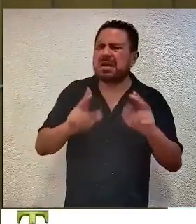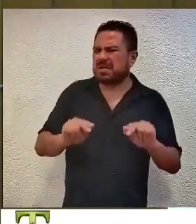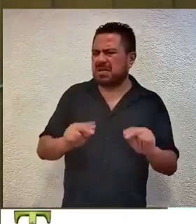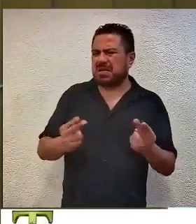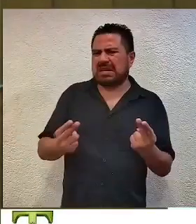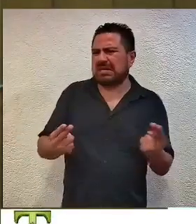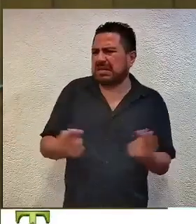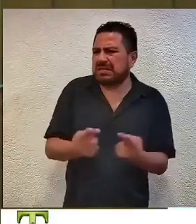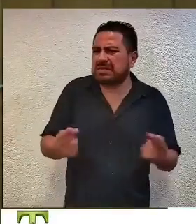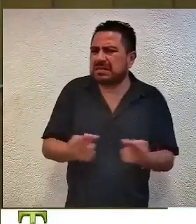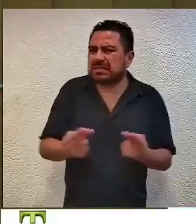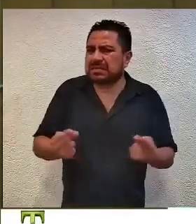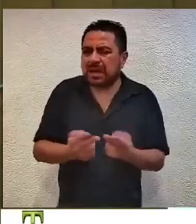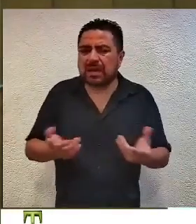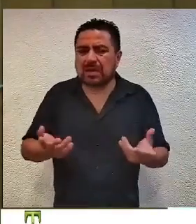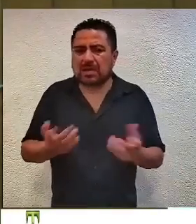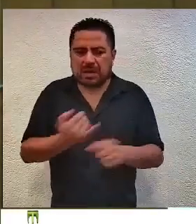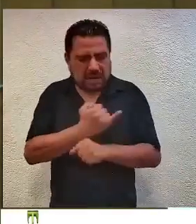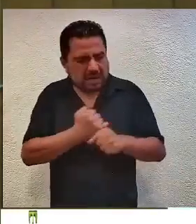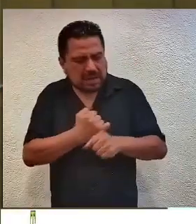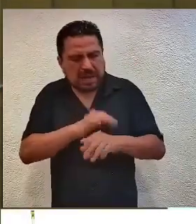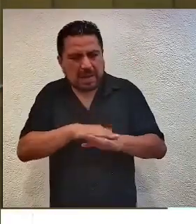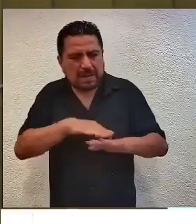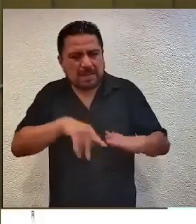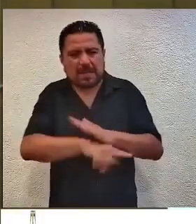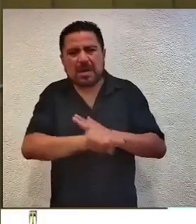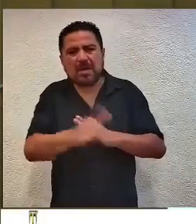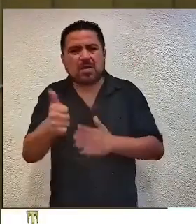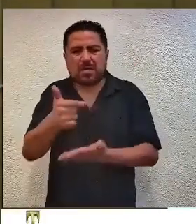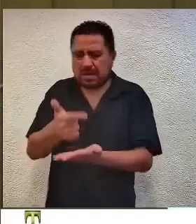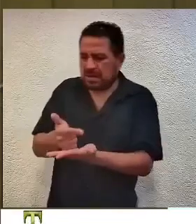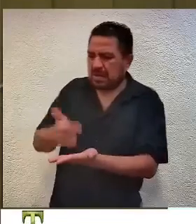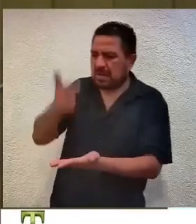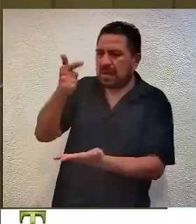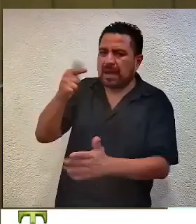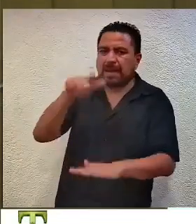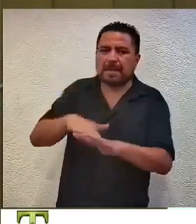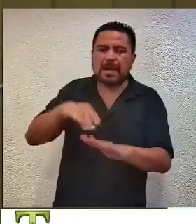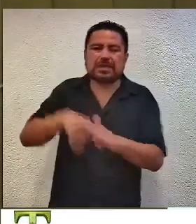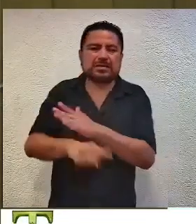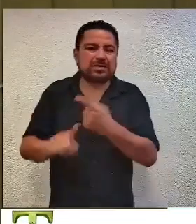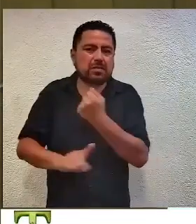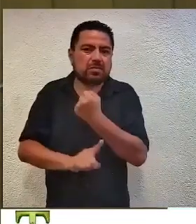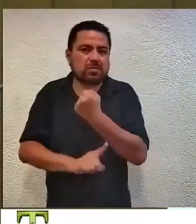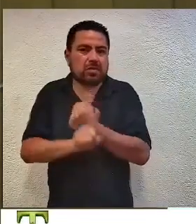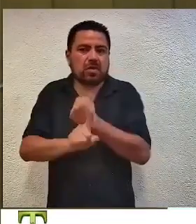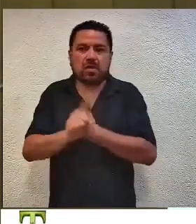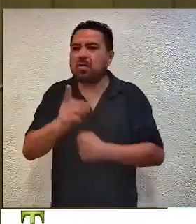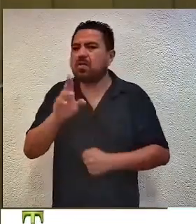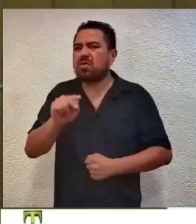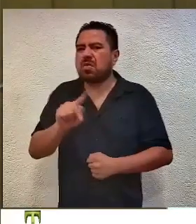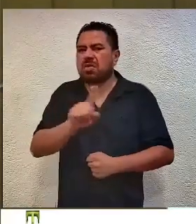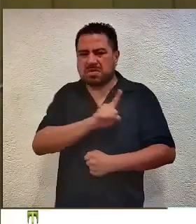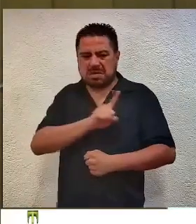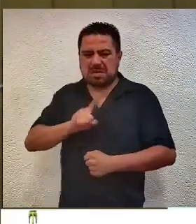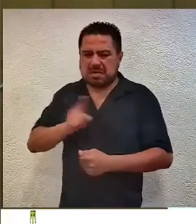innecesario analizar los demás agravios relativos al fondo de la controversia. No tenía